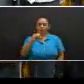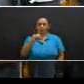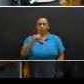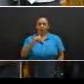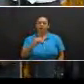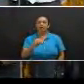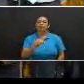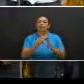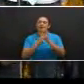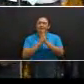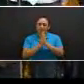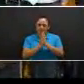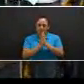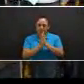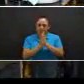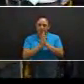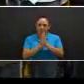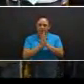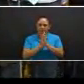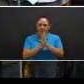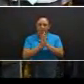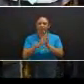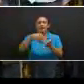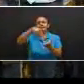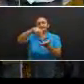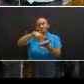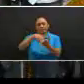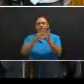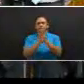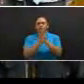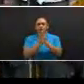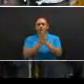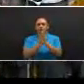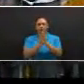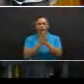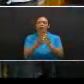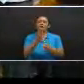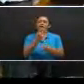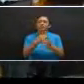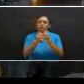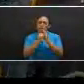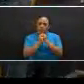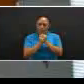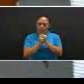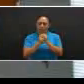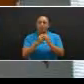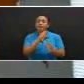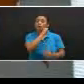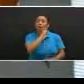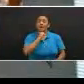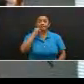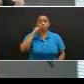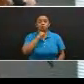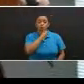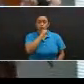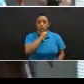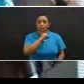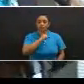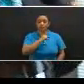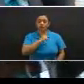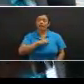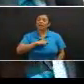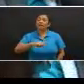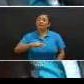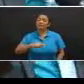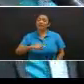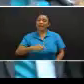Le voy a pedir que por favor, disculpe, oye, se ponga de pie, vamos a orar por nuestro apóstol. Él no está ahorita, está haciendo